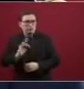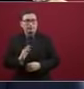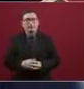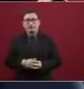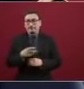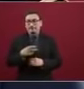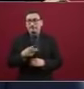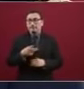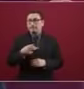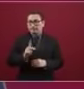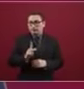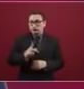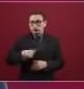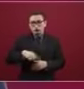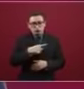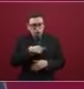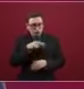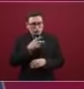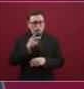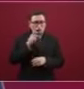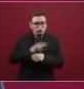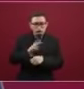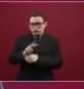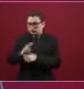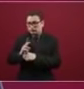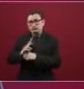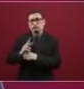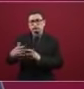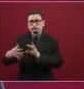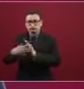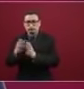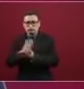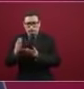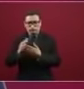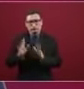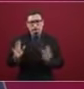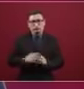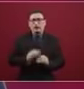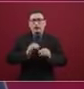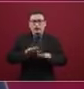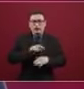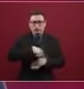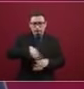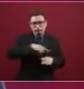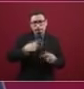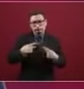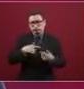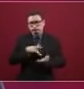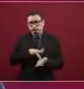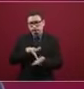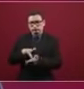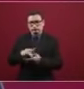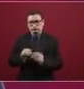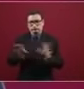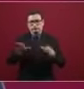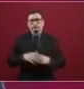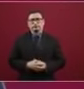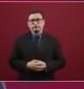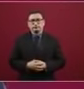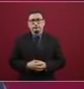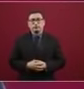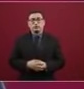nosotros desvinculados de eso. Sí, el apoyo logístico sí se los vamos a dar. En algún momento